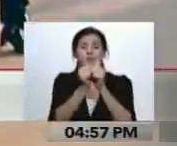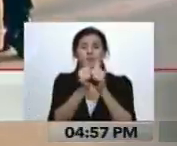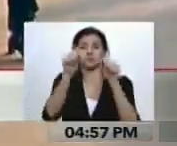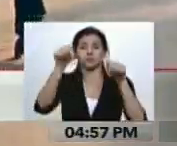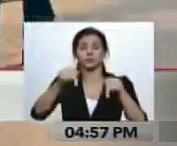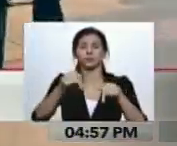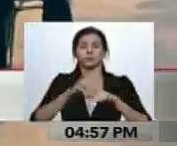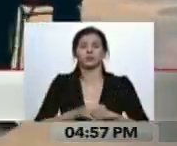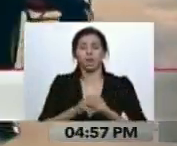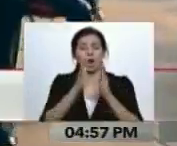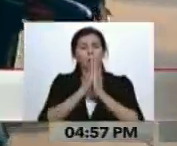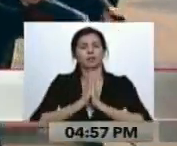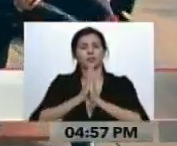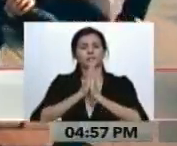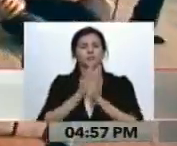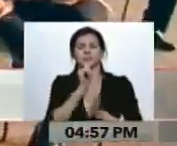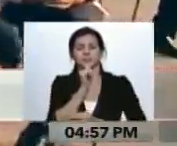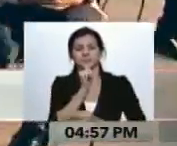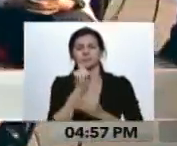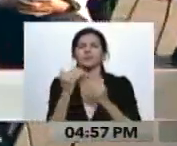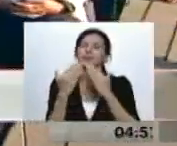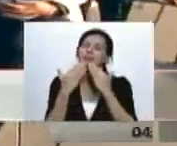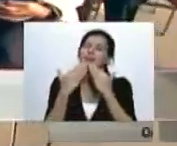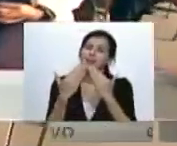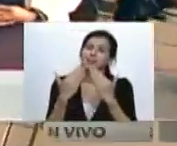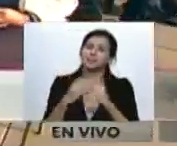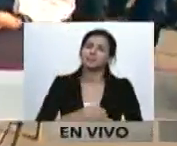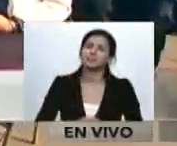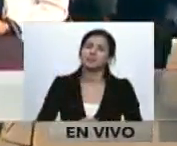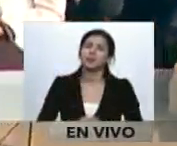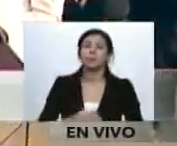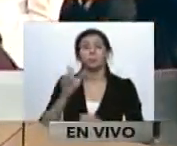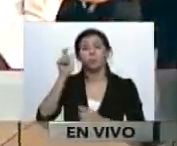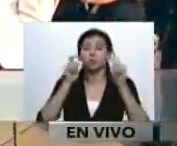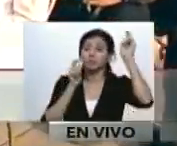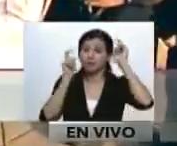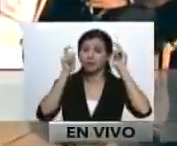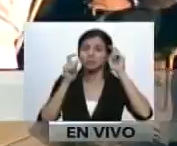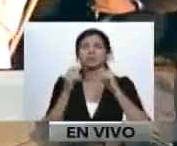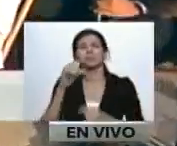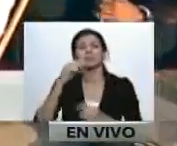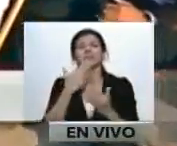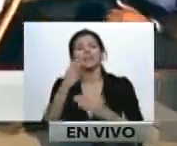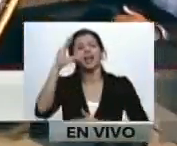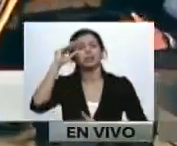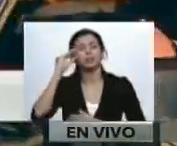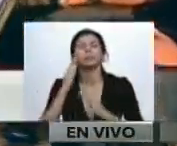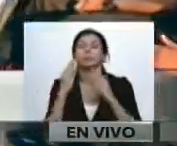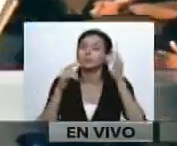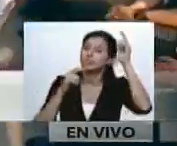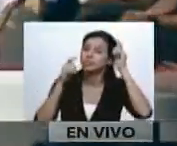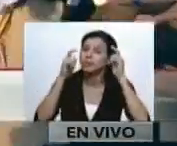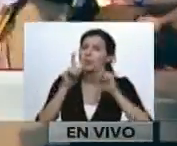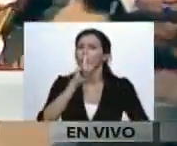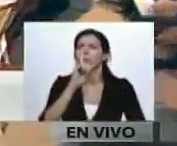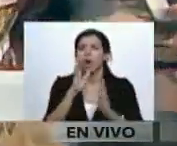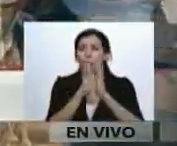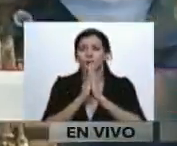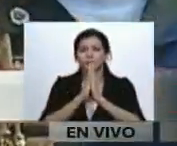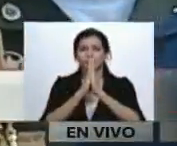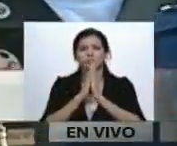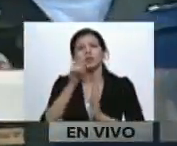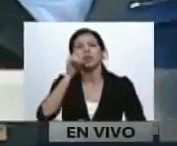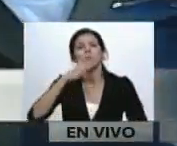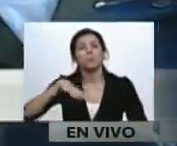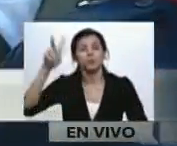esta oración de agradecimiento por la vida del presidente Chávez, una oración del